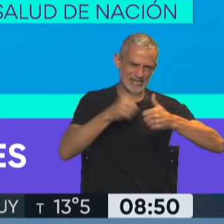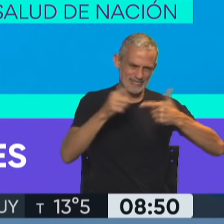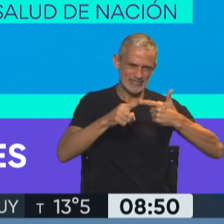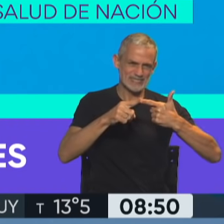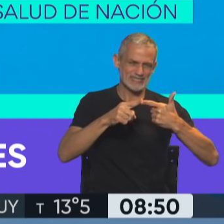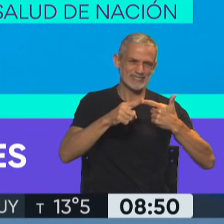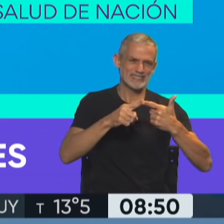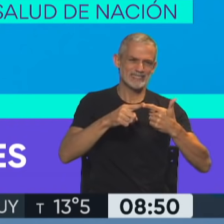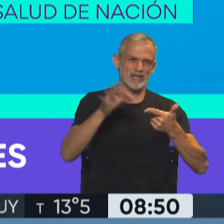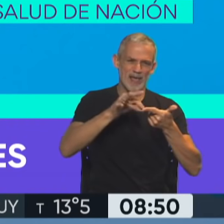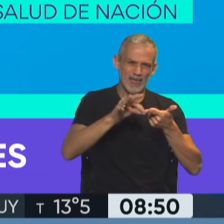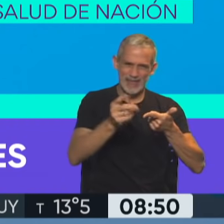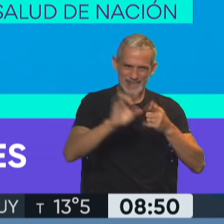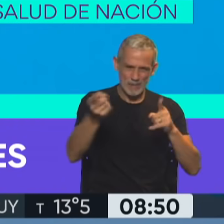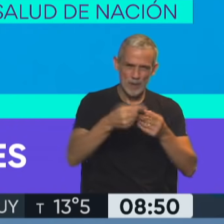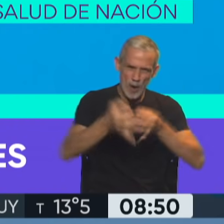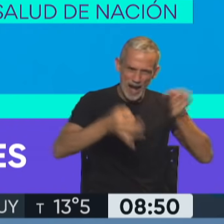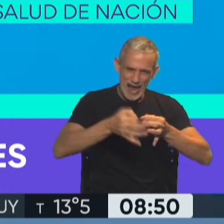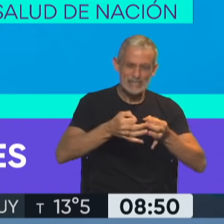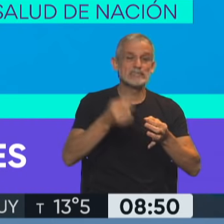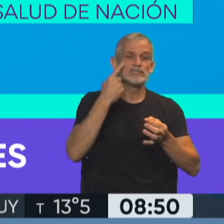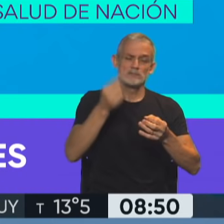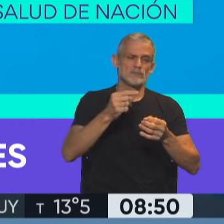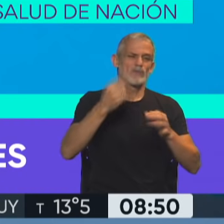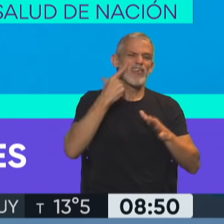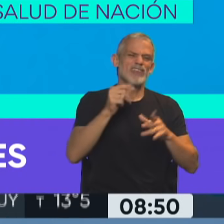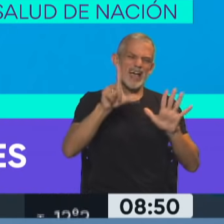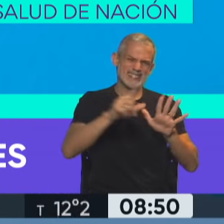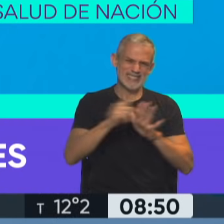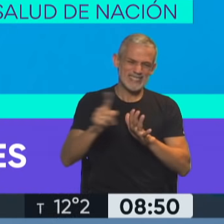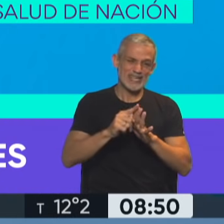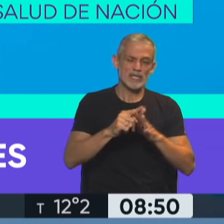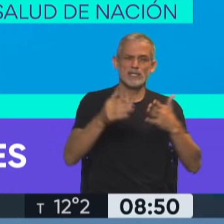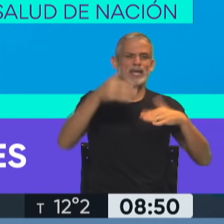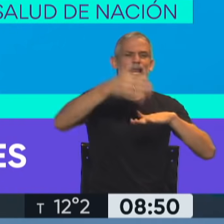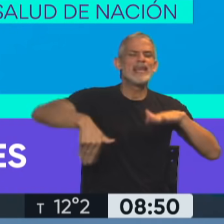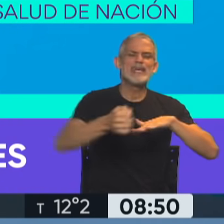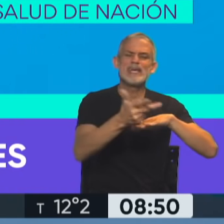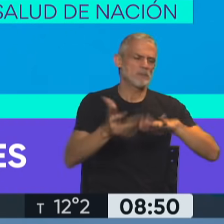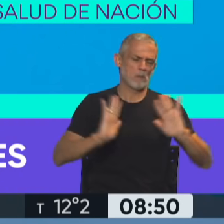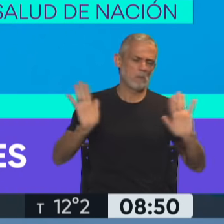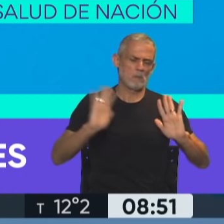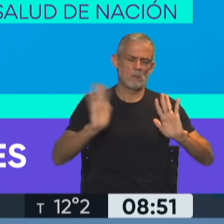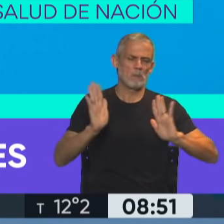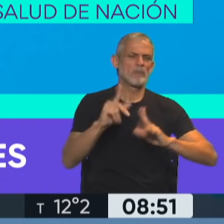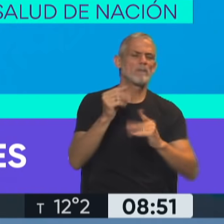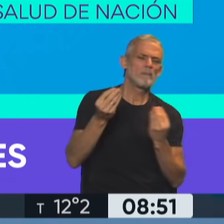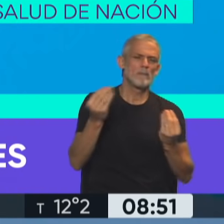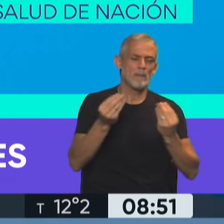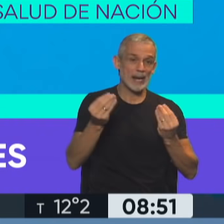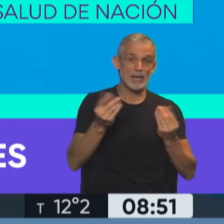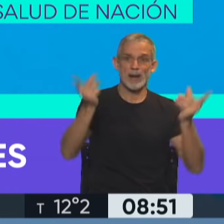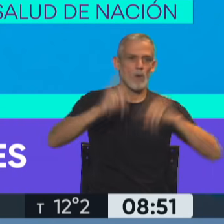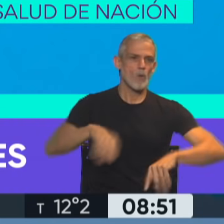la PCR al día 7 y levantar el cupo totalmente para trabajar en